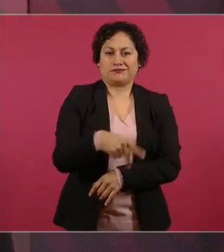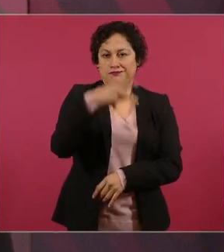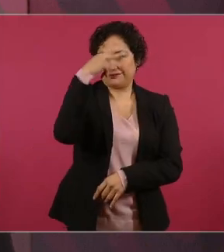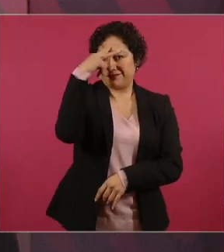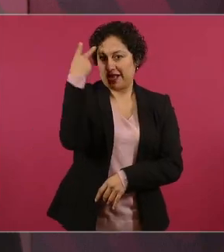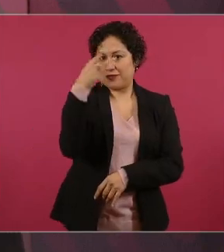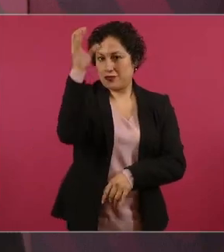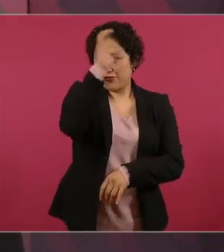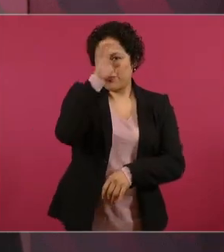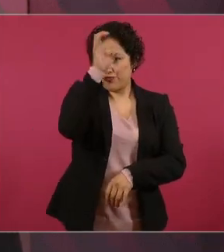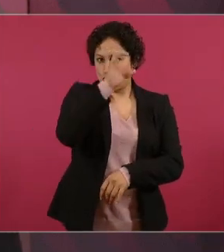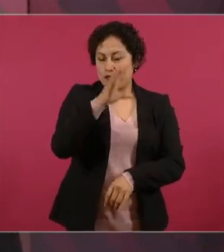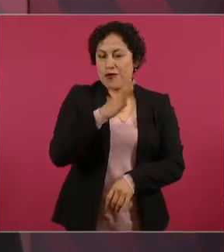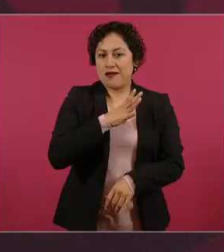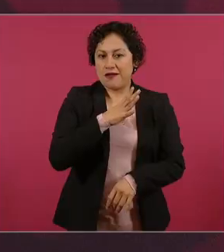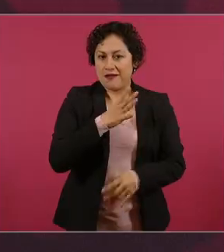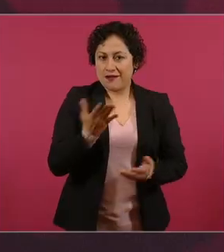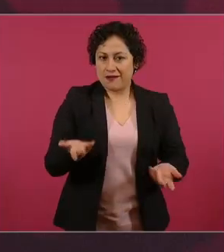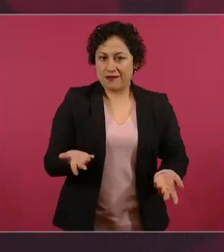Donde hay